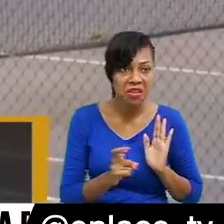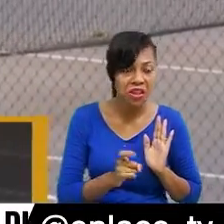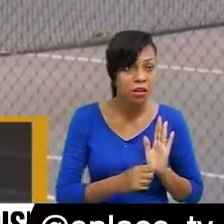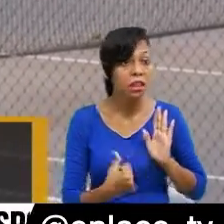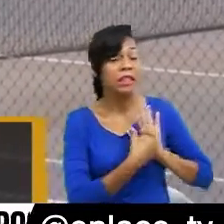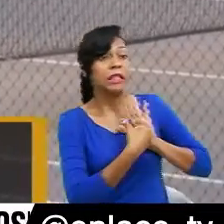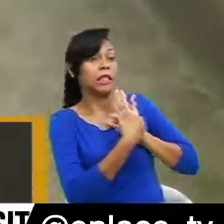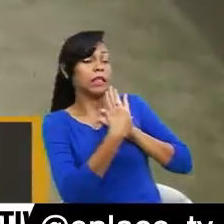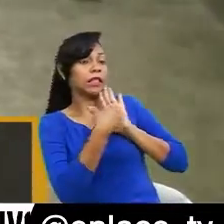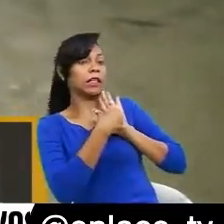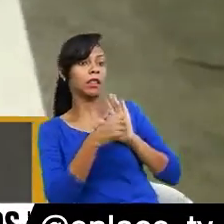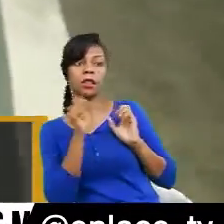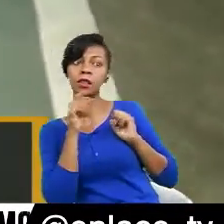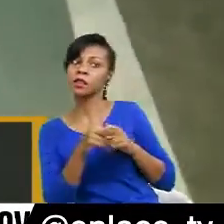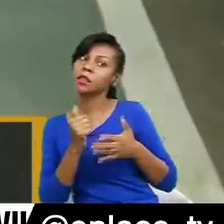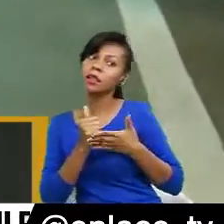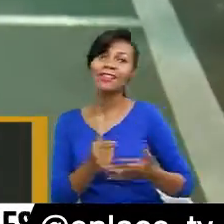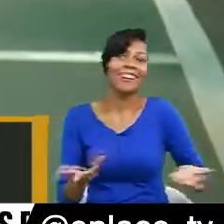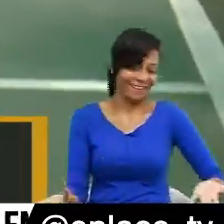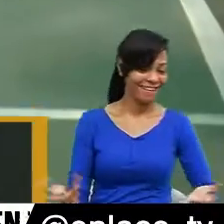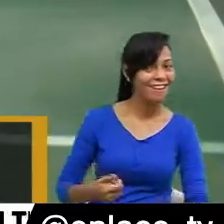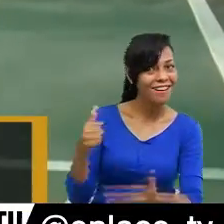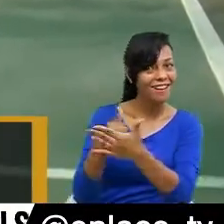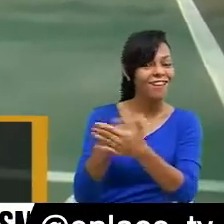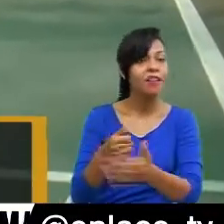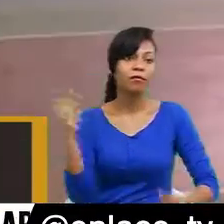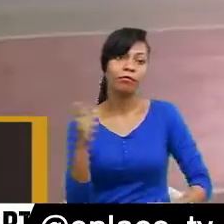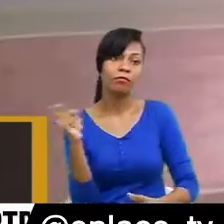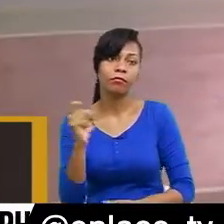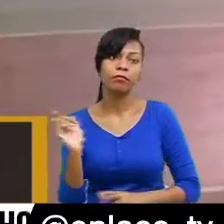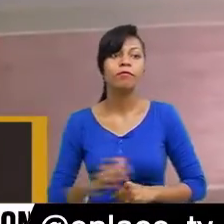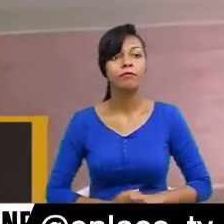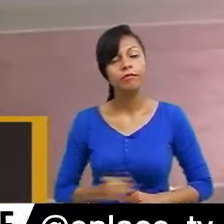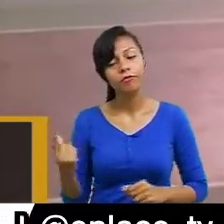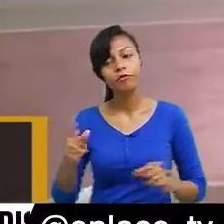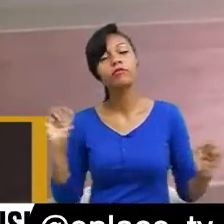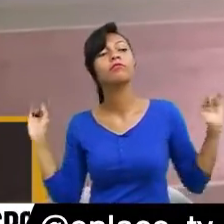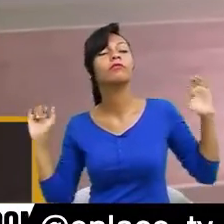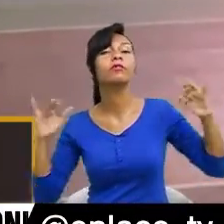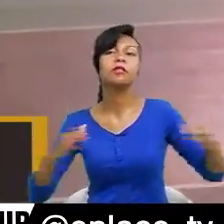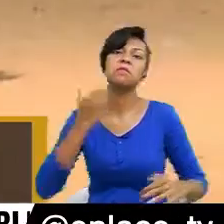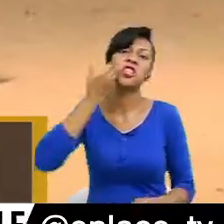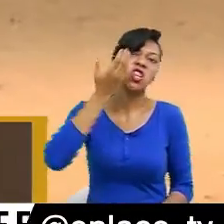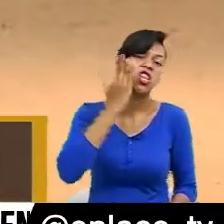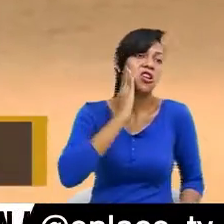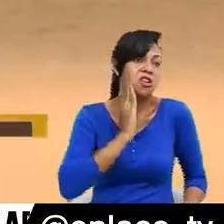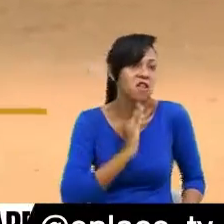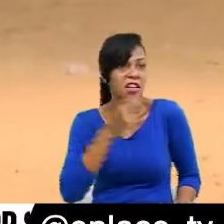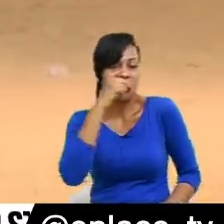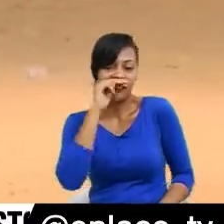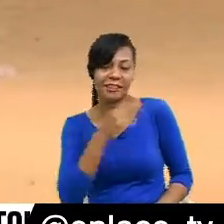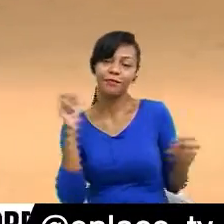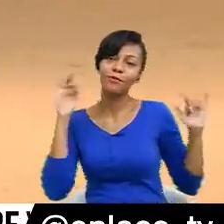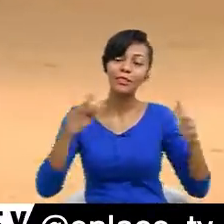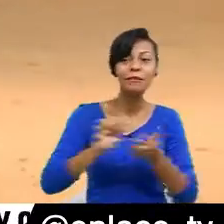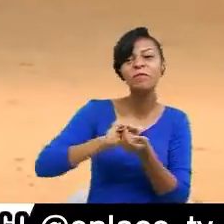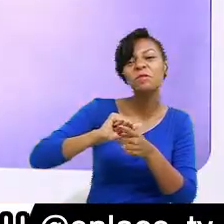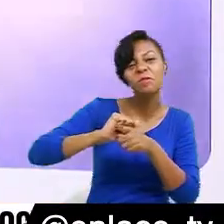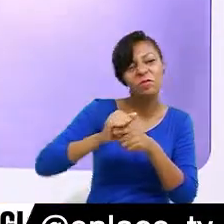de niños, jóvenes y adultos visitan este sector de la ciudad para emplear sanamente su tiempo libre y practicar su deporte